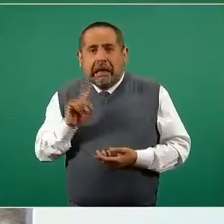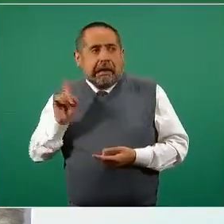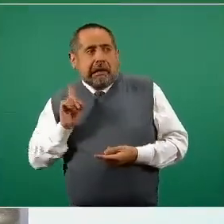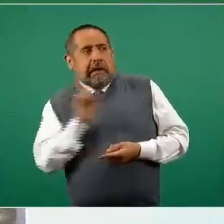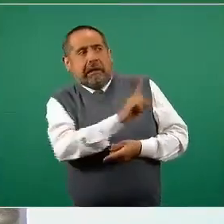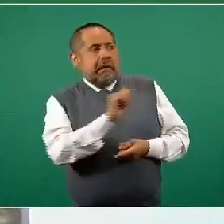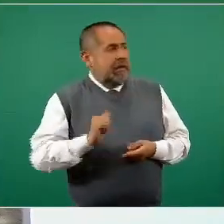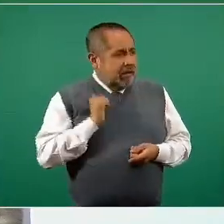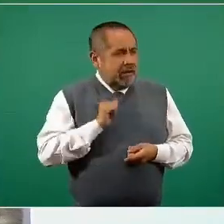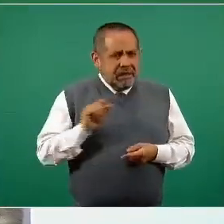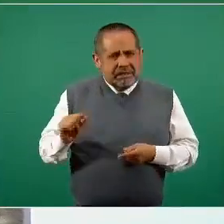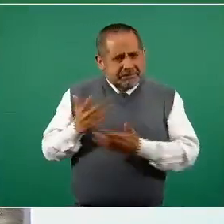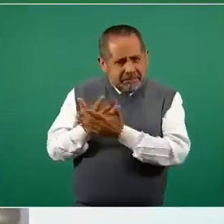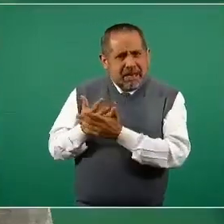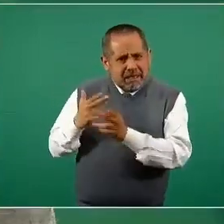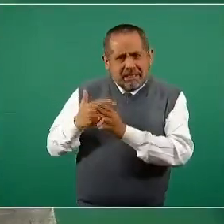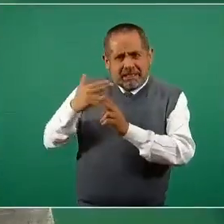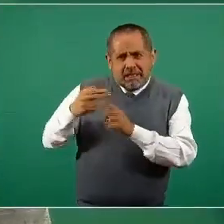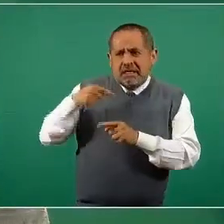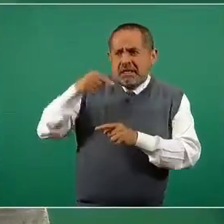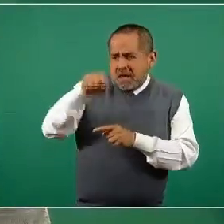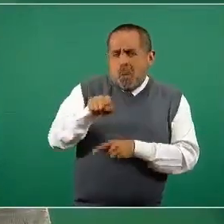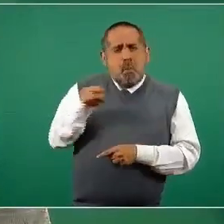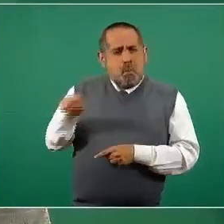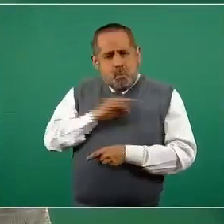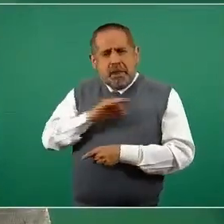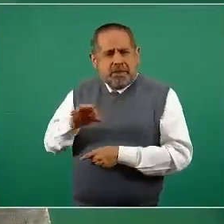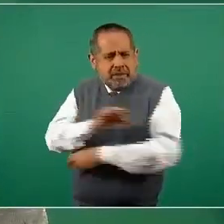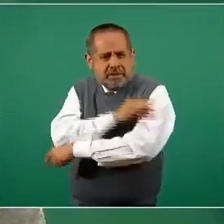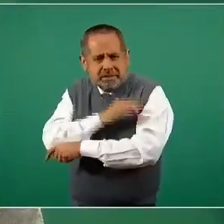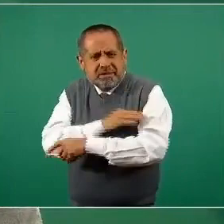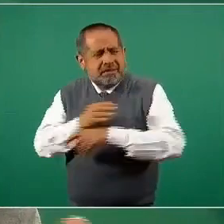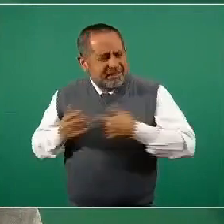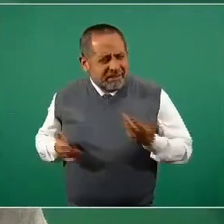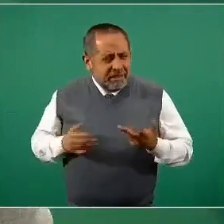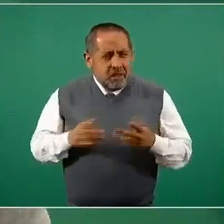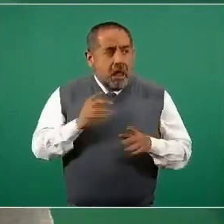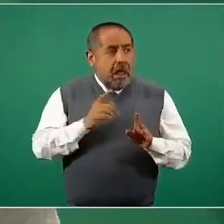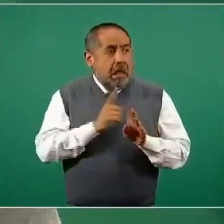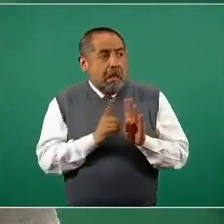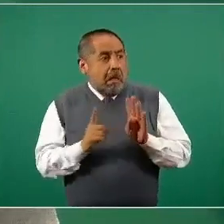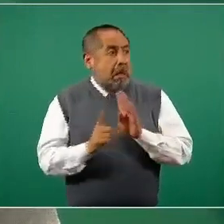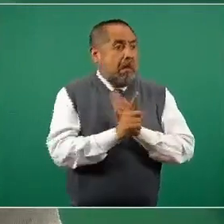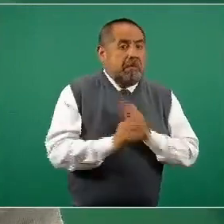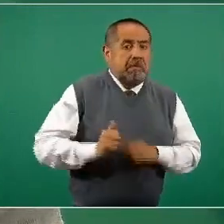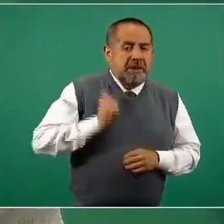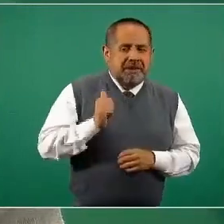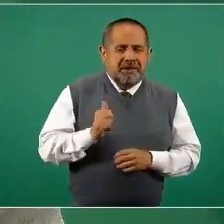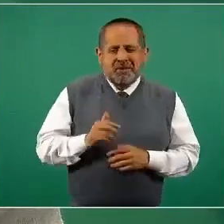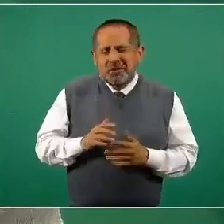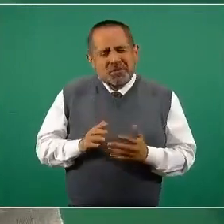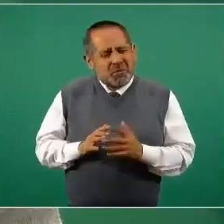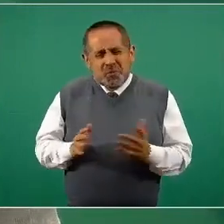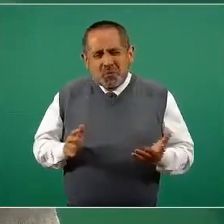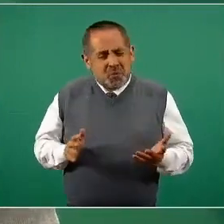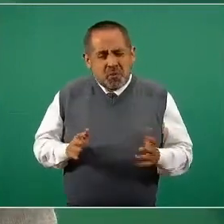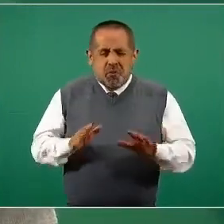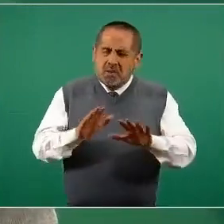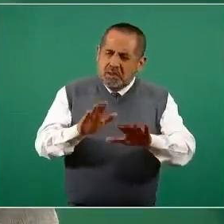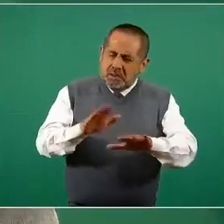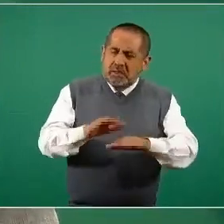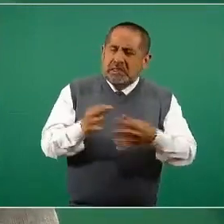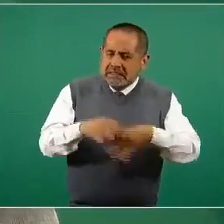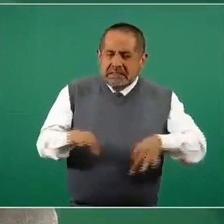asumir estas personas que pueden saltarse la fila. Entonces, es parte del fenómeno que mencionábamos hace unos días,